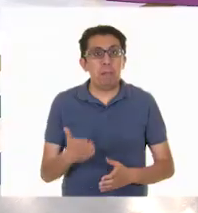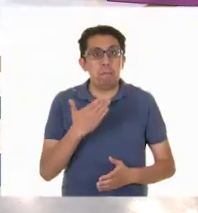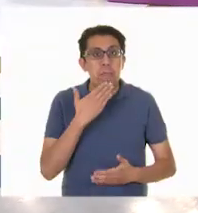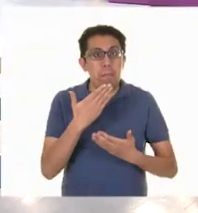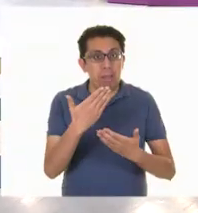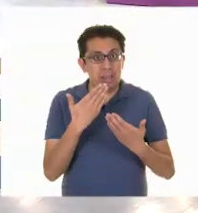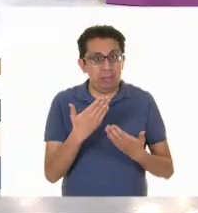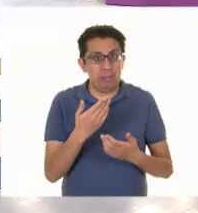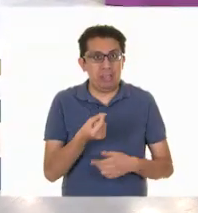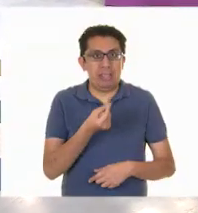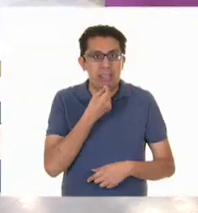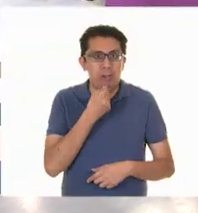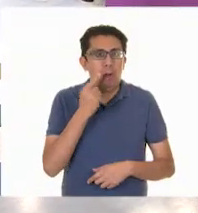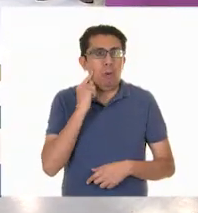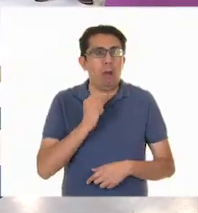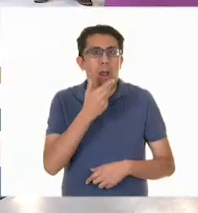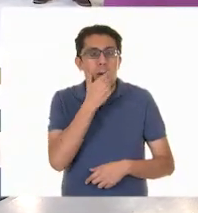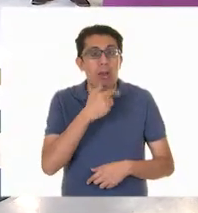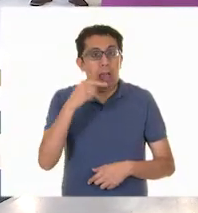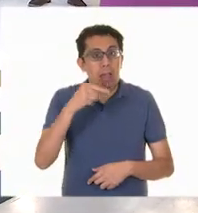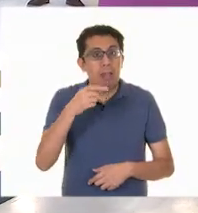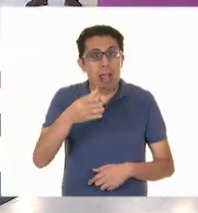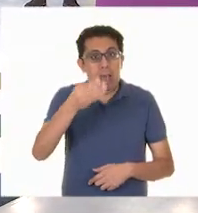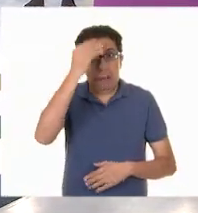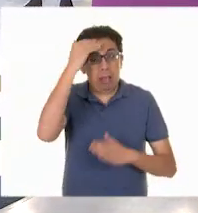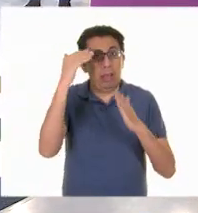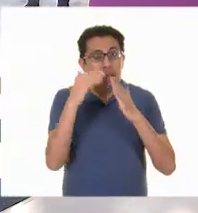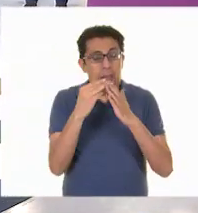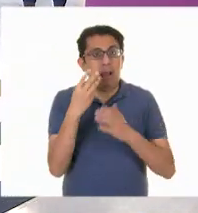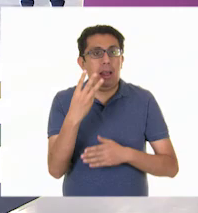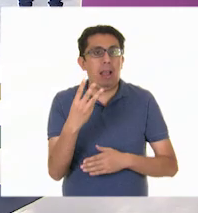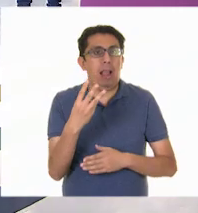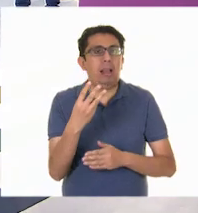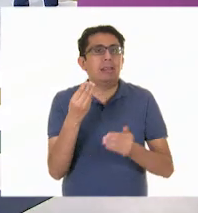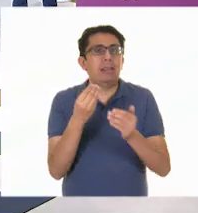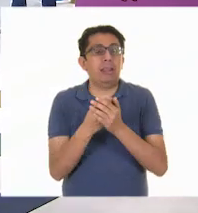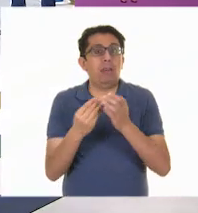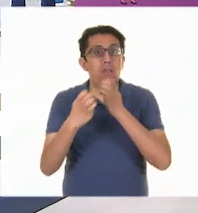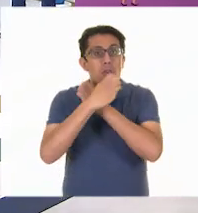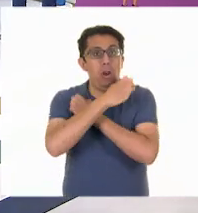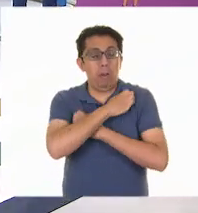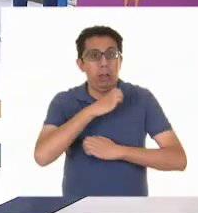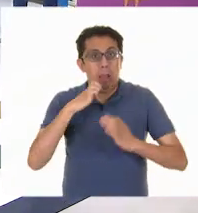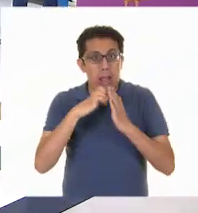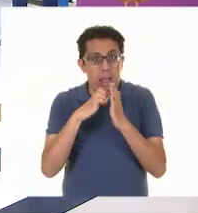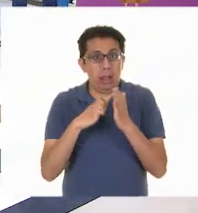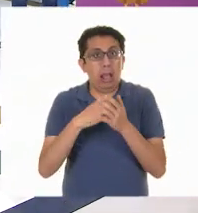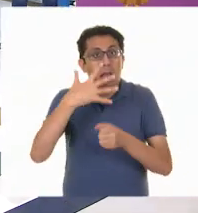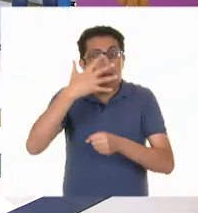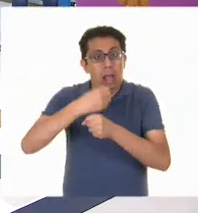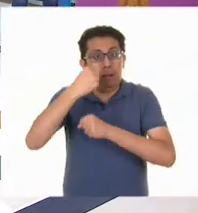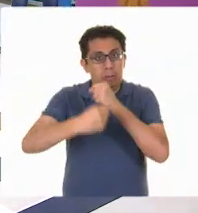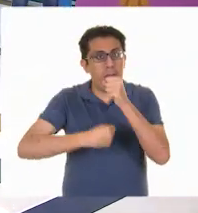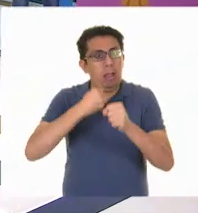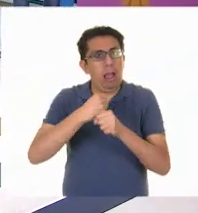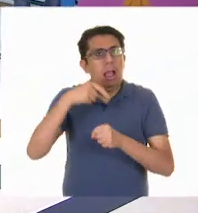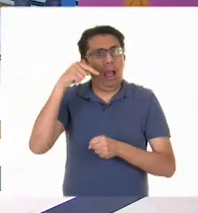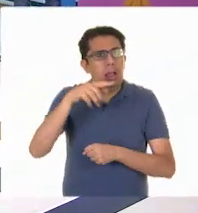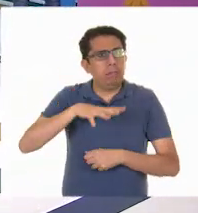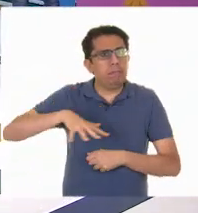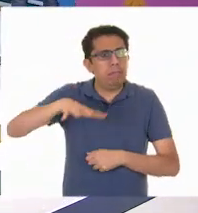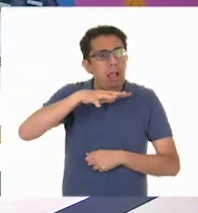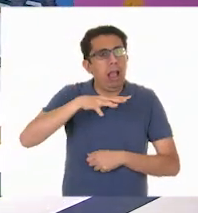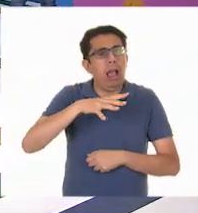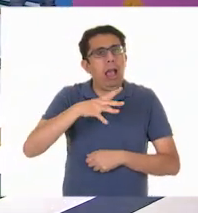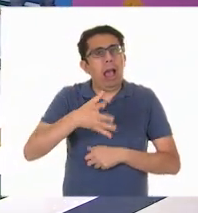Bienvenidas y bienvenidos a Aprende en Casa 3, a la clase de formación cívica y ética de quinto año. Un espacio donde aprenderemos,